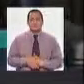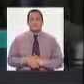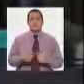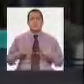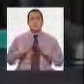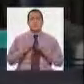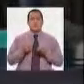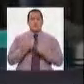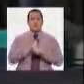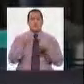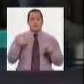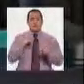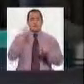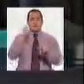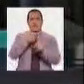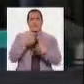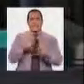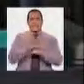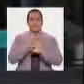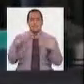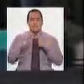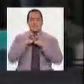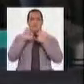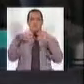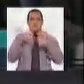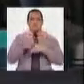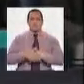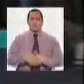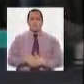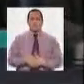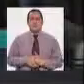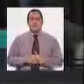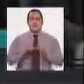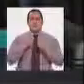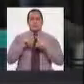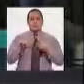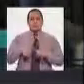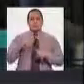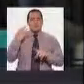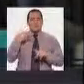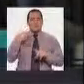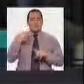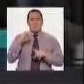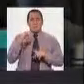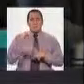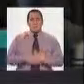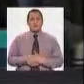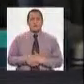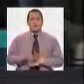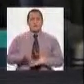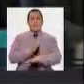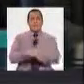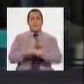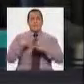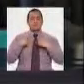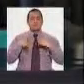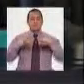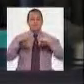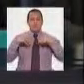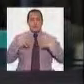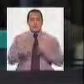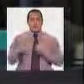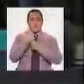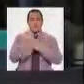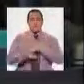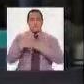No quiero hacer críticas públicas porque ese no es el propósito, pero en todo momento, desde que asumí la